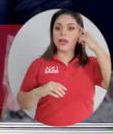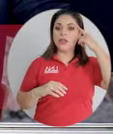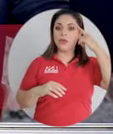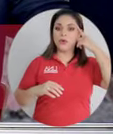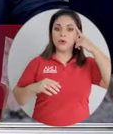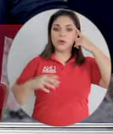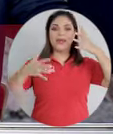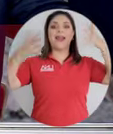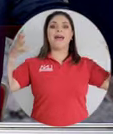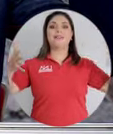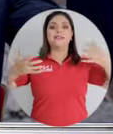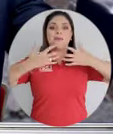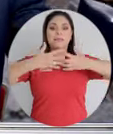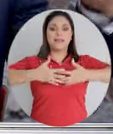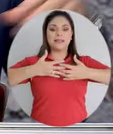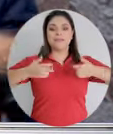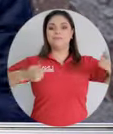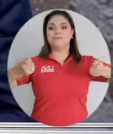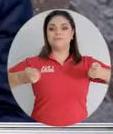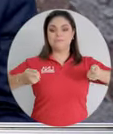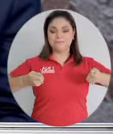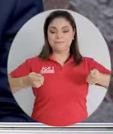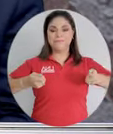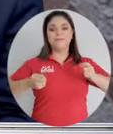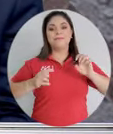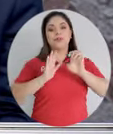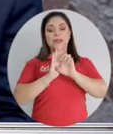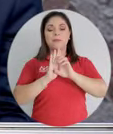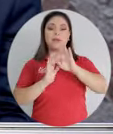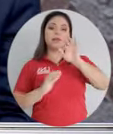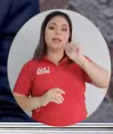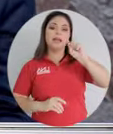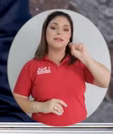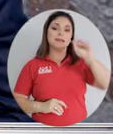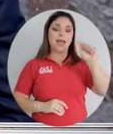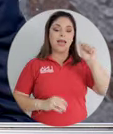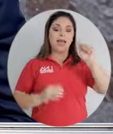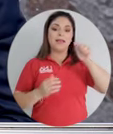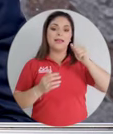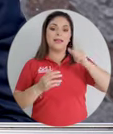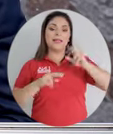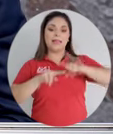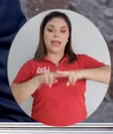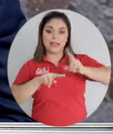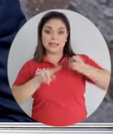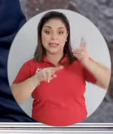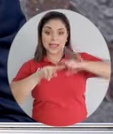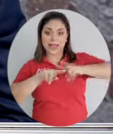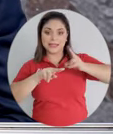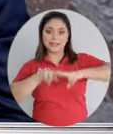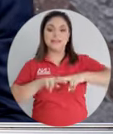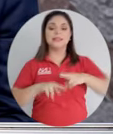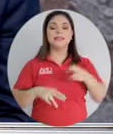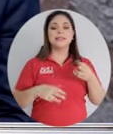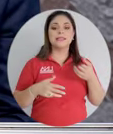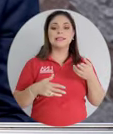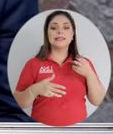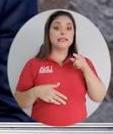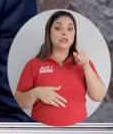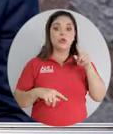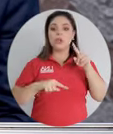ya en el plano más macro del manejo de los macroprecios, como las tasas de interés, el tipo de cambio, no